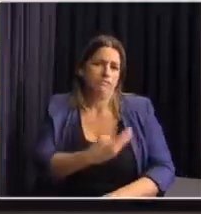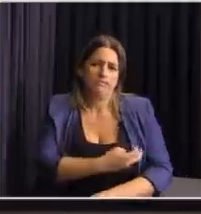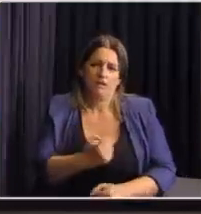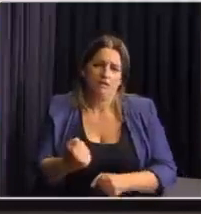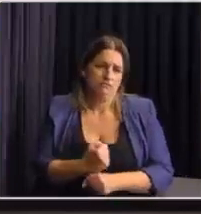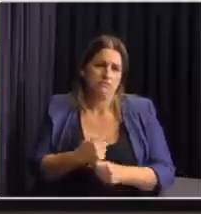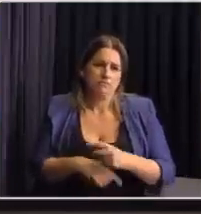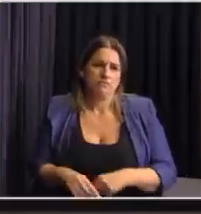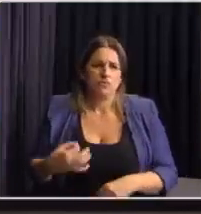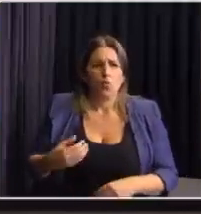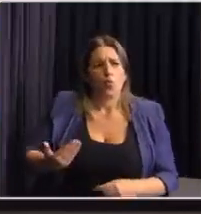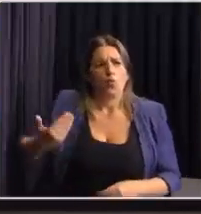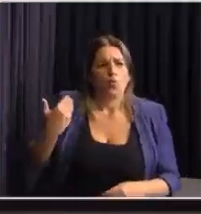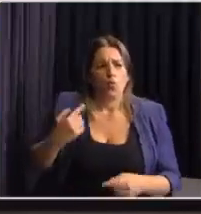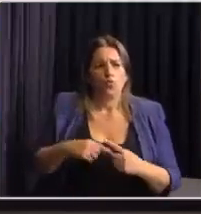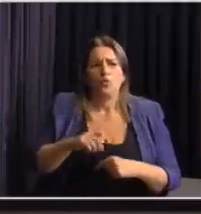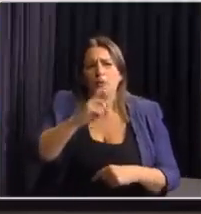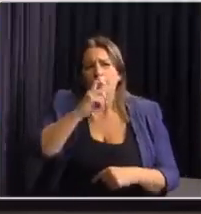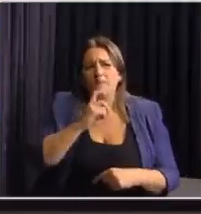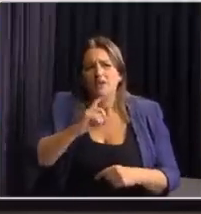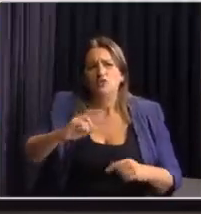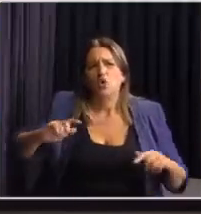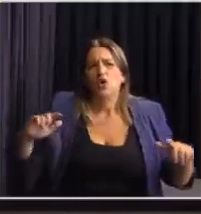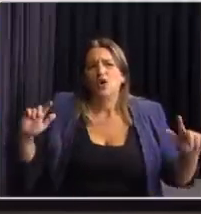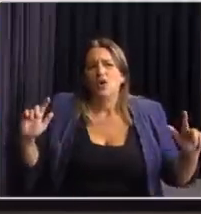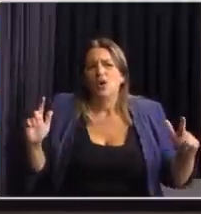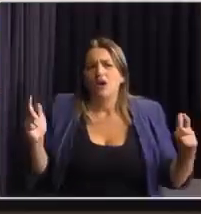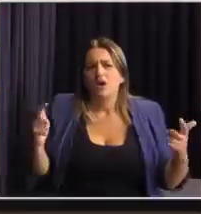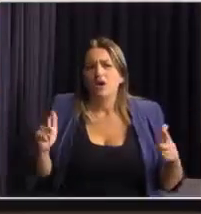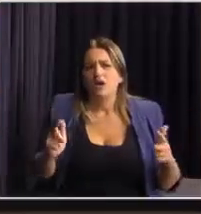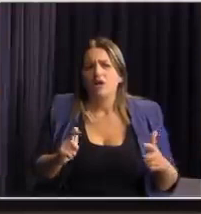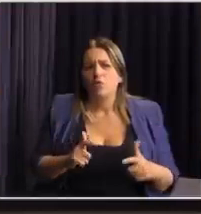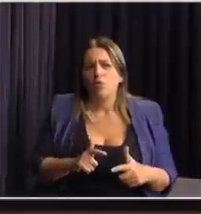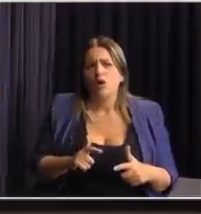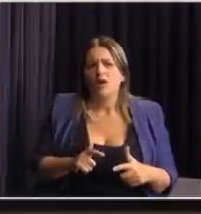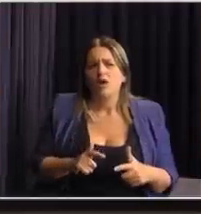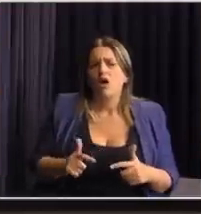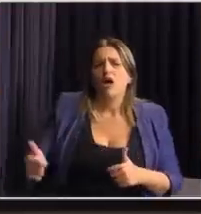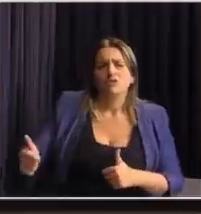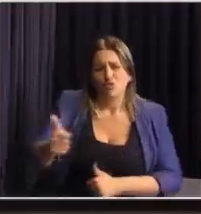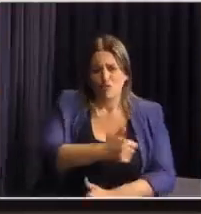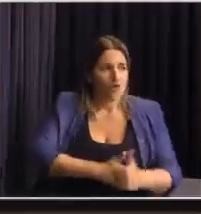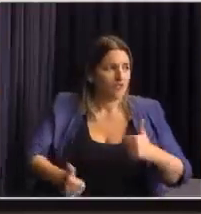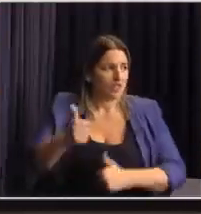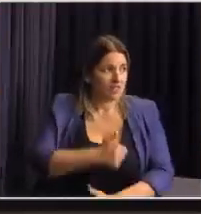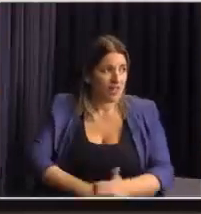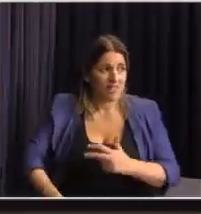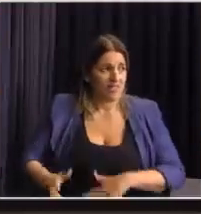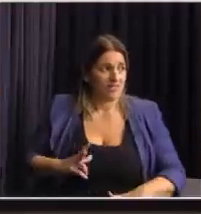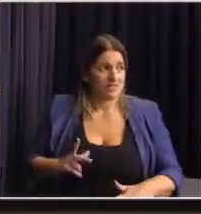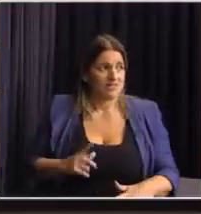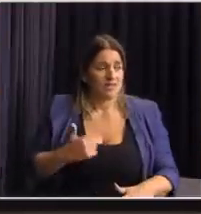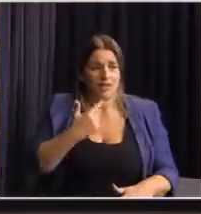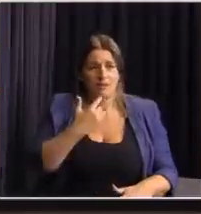el pasado 23 de marzo redujeron justamente la movilidad, según distintos reportes como el de Google, por